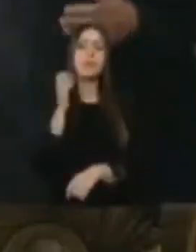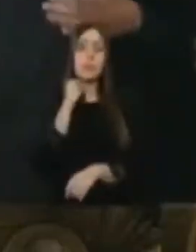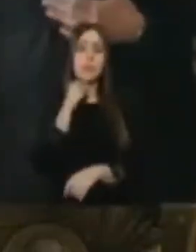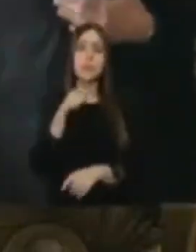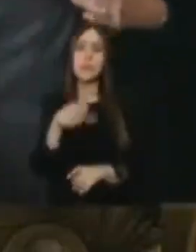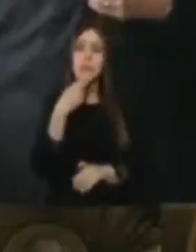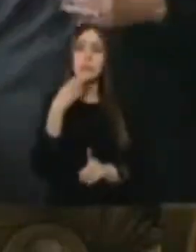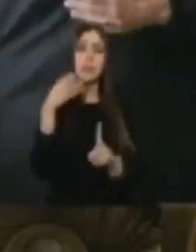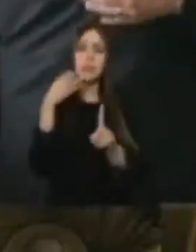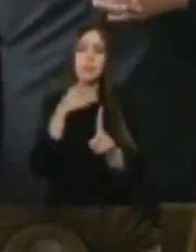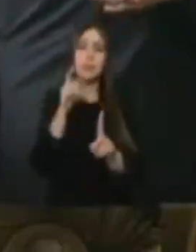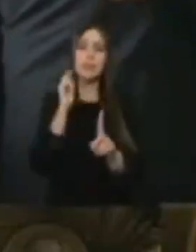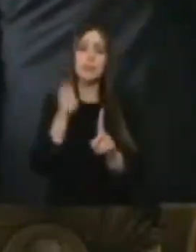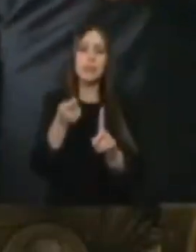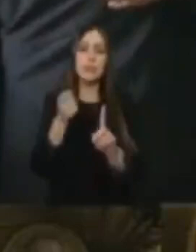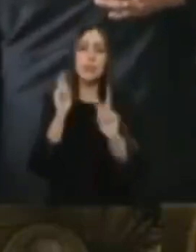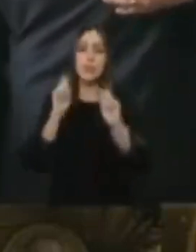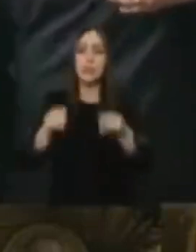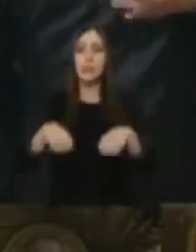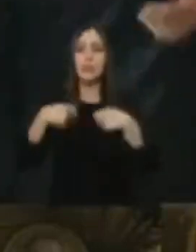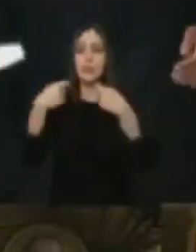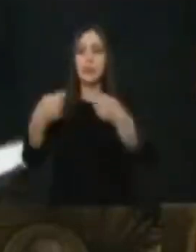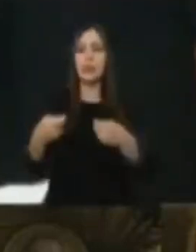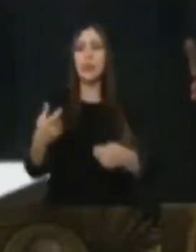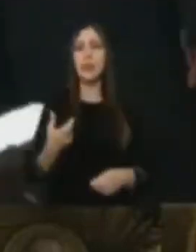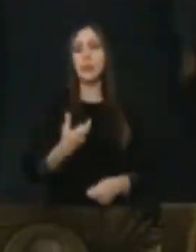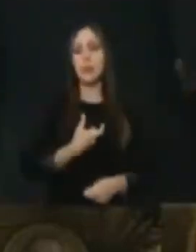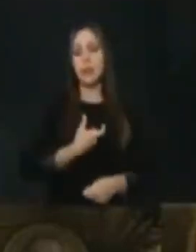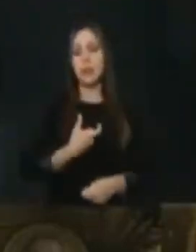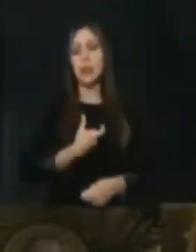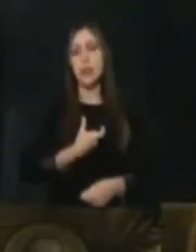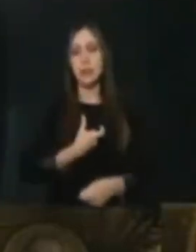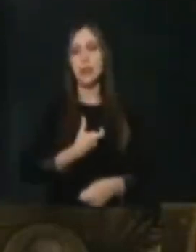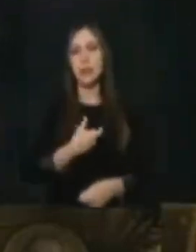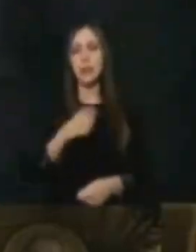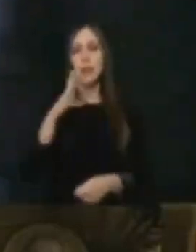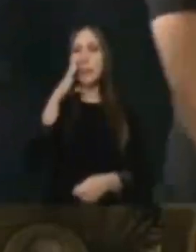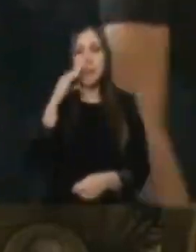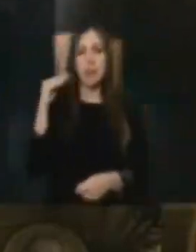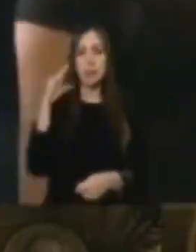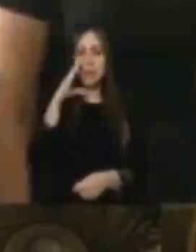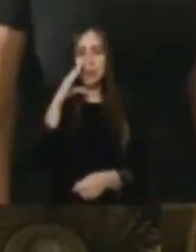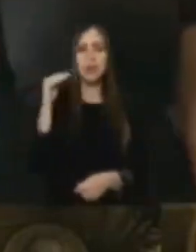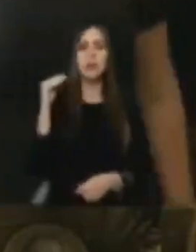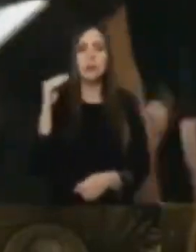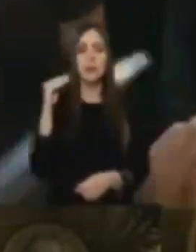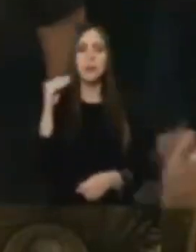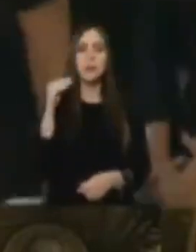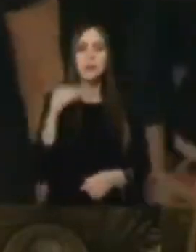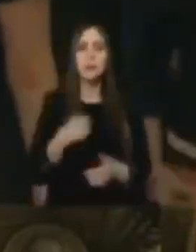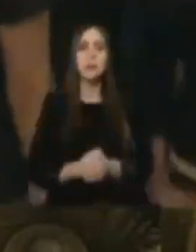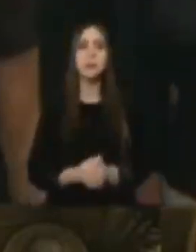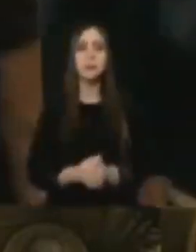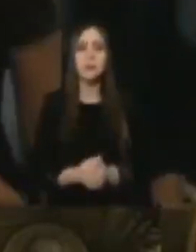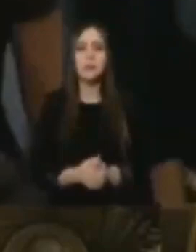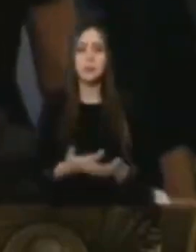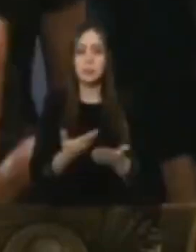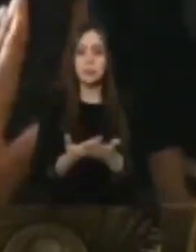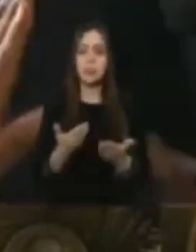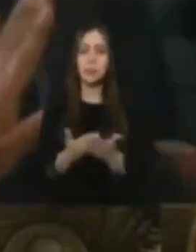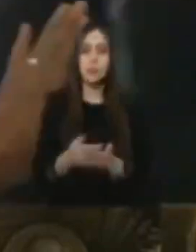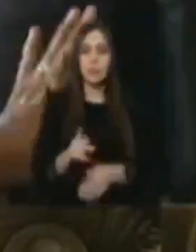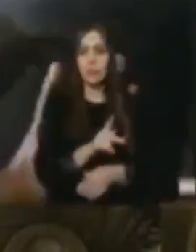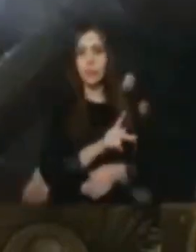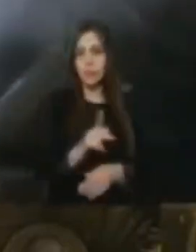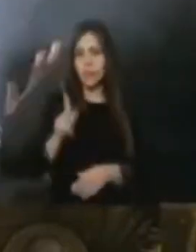objetivo de poder otorgar esta presea de honor Belisario Domínguez, y por unanimidad, tanto